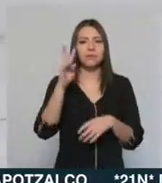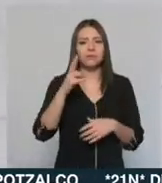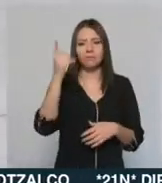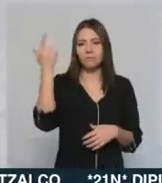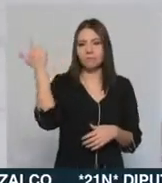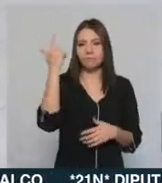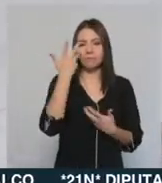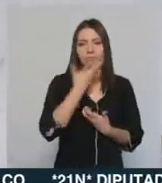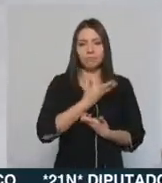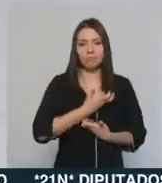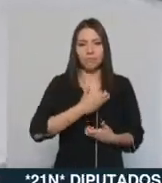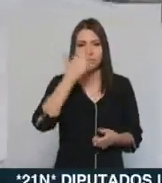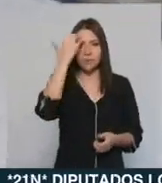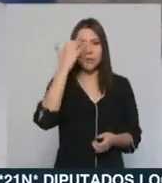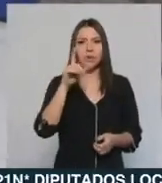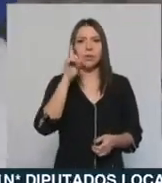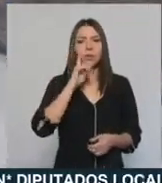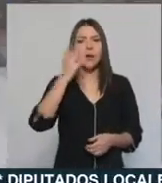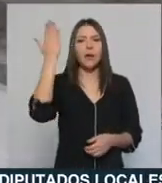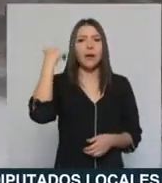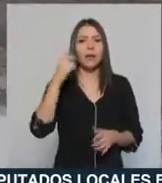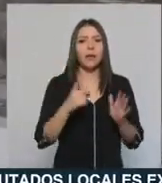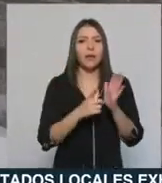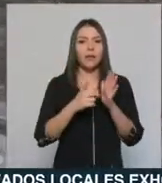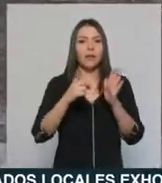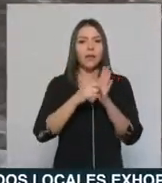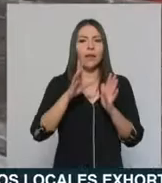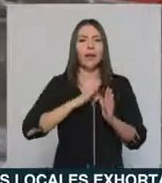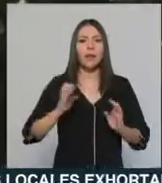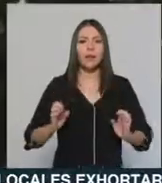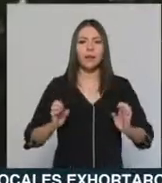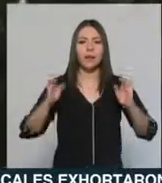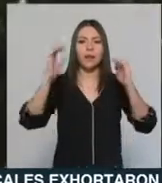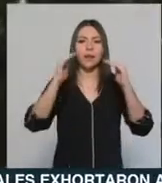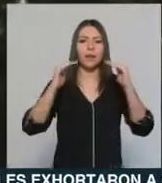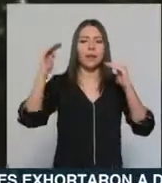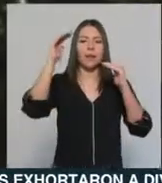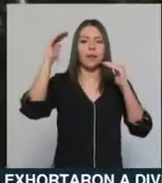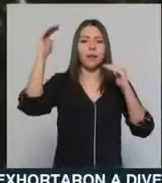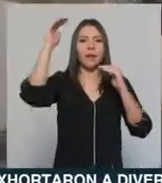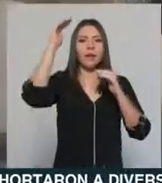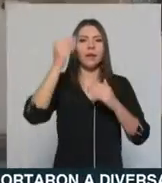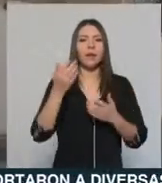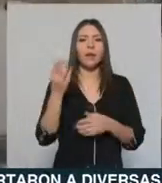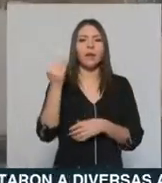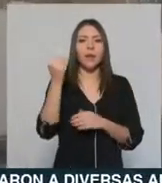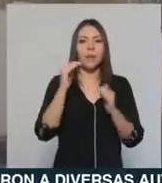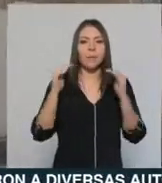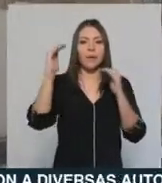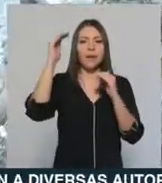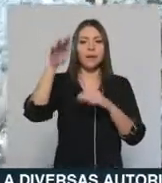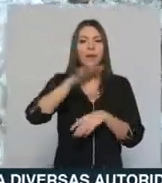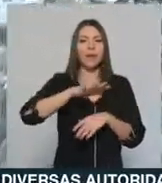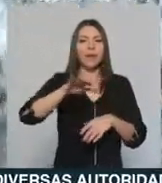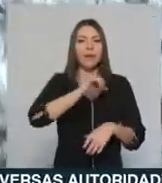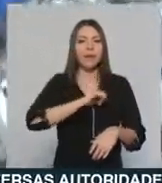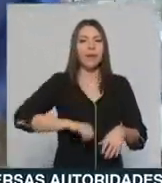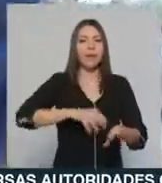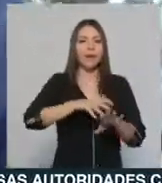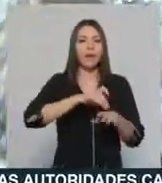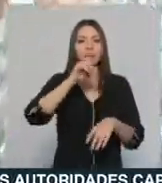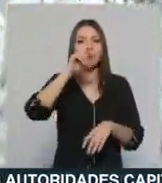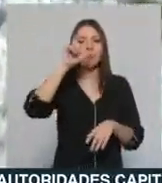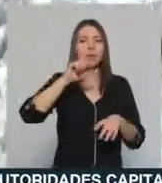vivió al ver su departamento, que se ubicaba en un edificio de 9 pisos en la calle de Pastegé 35 en la alcaldía de Tlalpan, tras el sismo